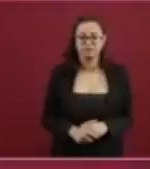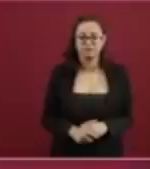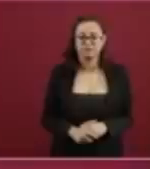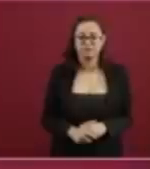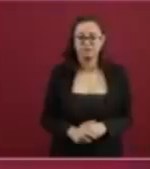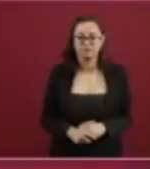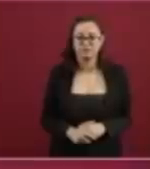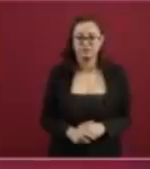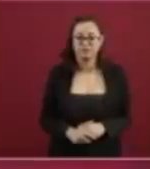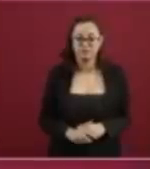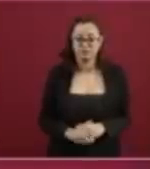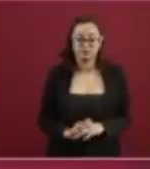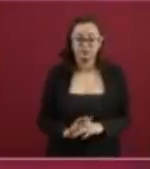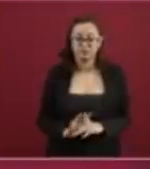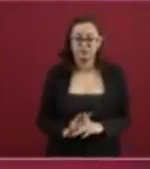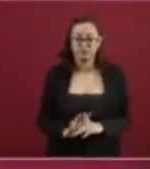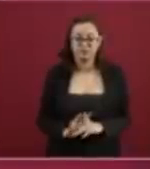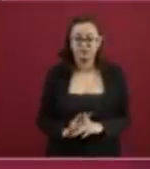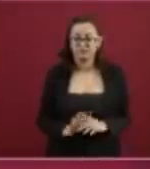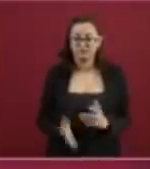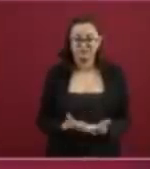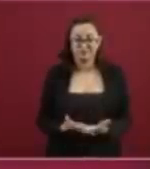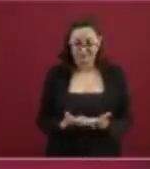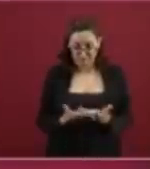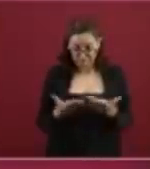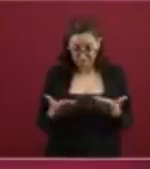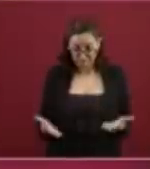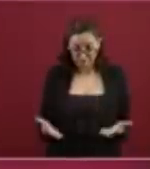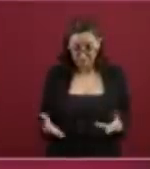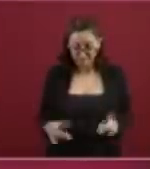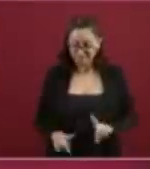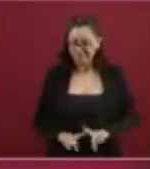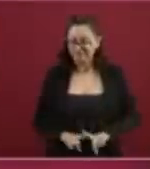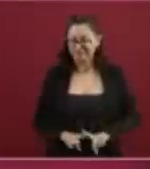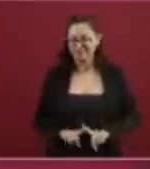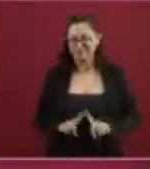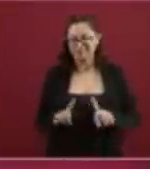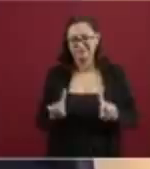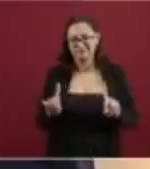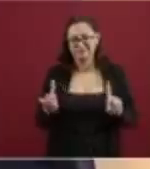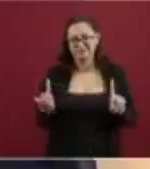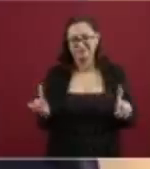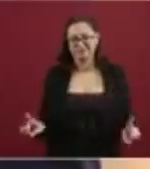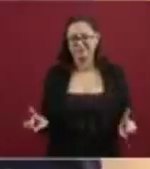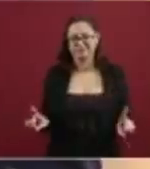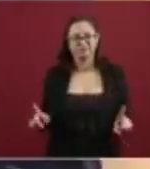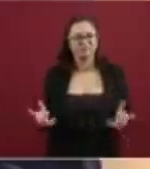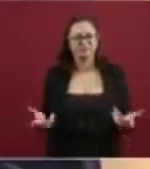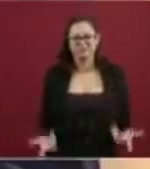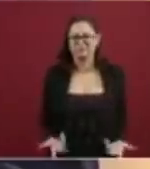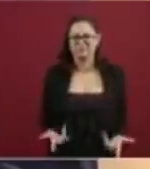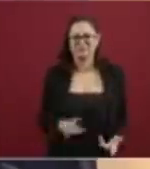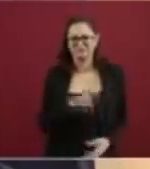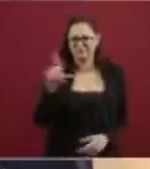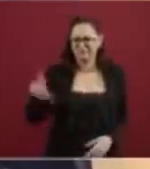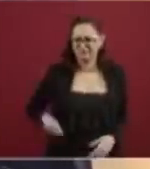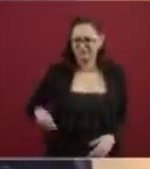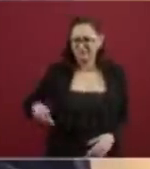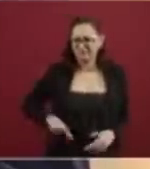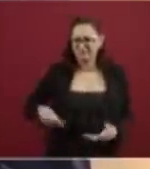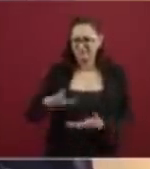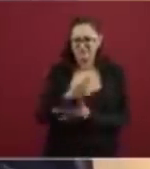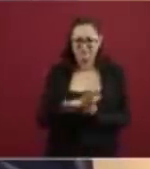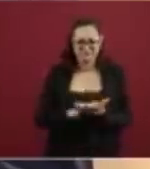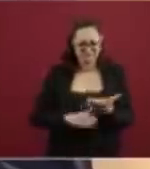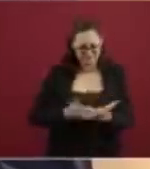Eso no tiene nada que ver con un estilo de vida republicano. Eso tiene más